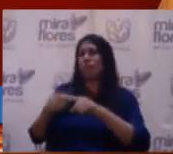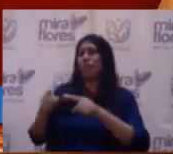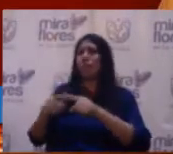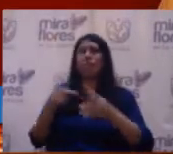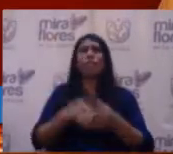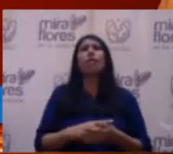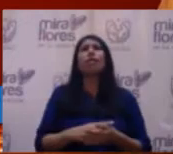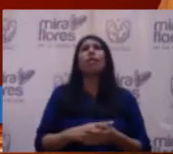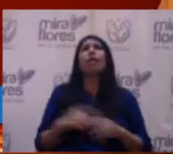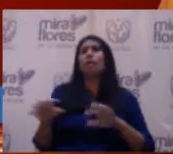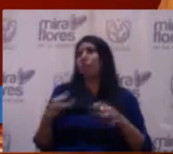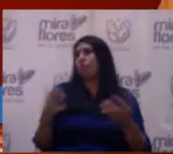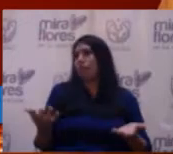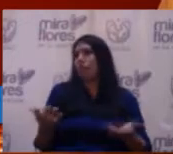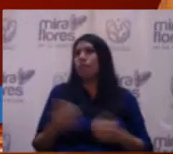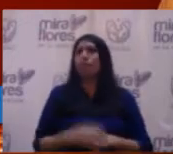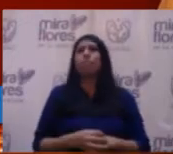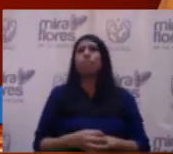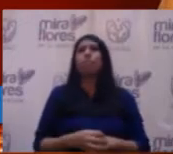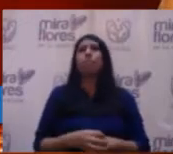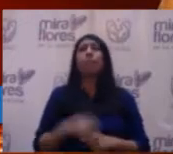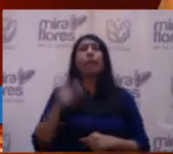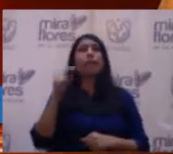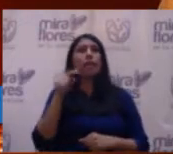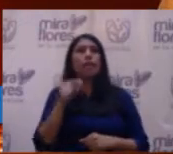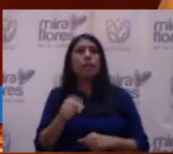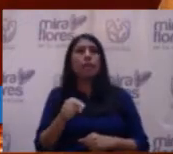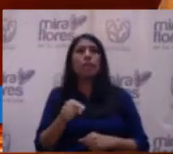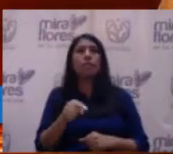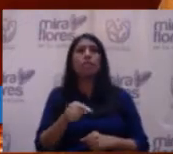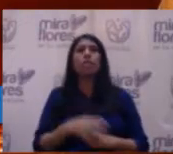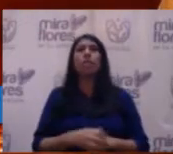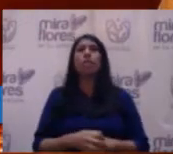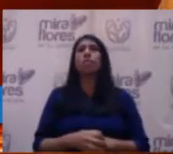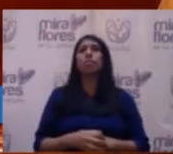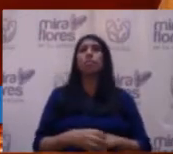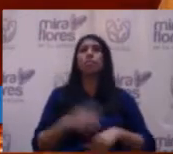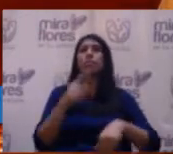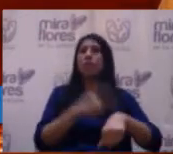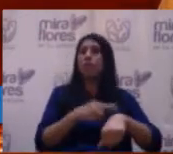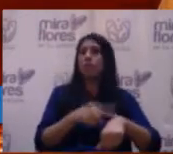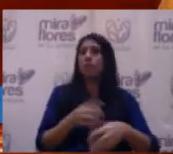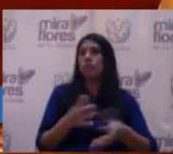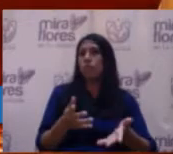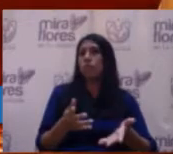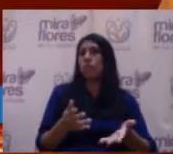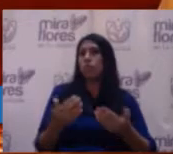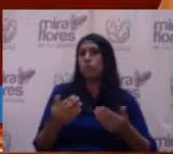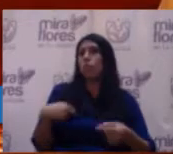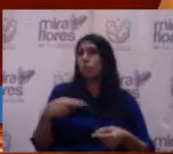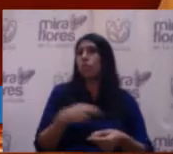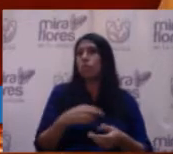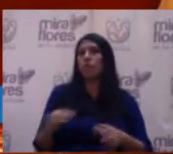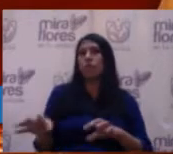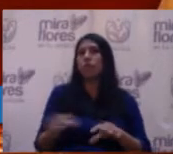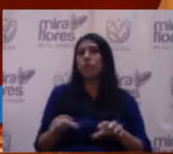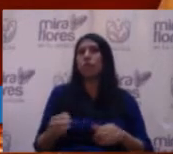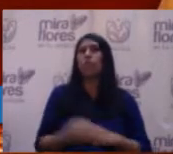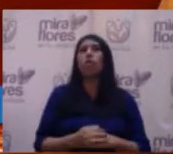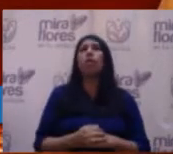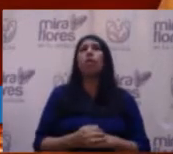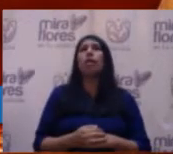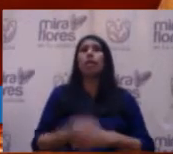Es muy valioso, sin duda. En ese espacio es que nosotros estamos acrecentando la